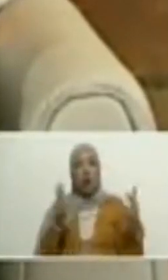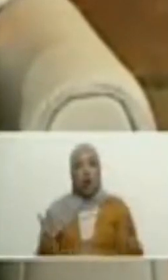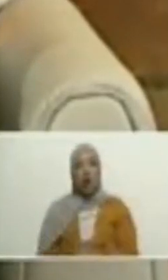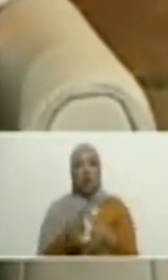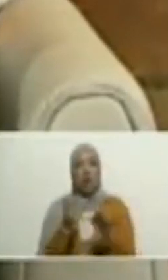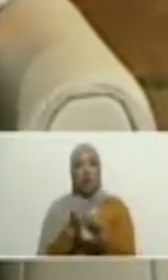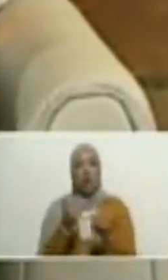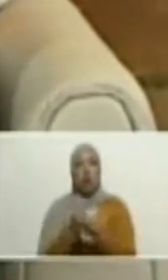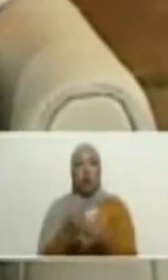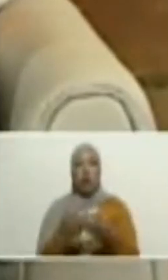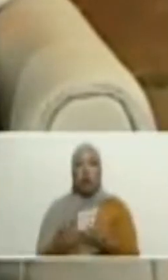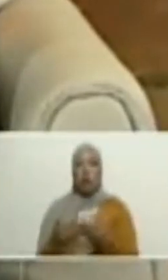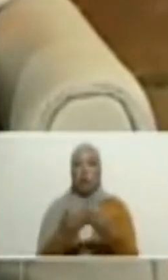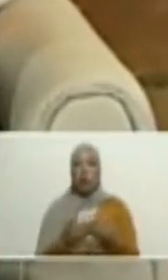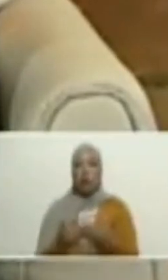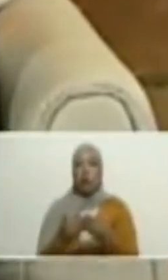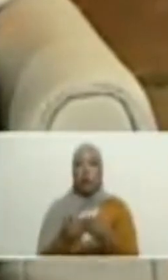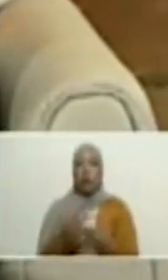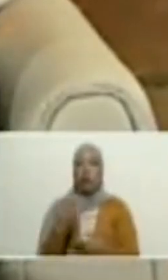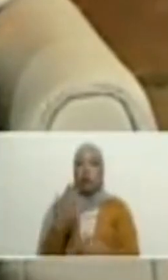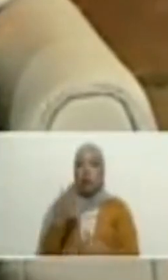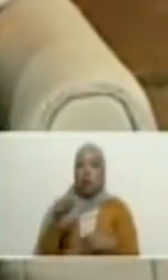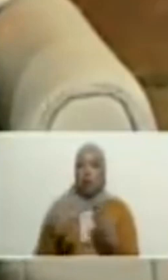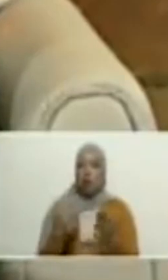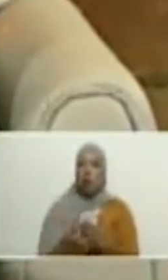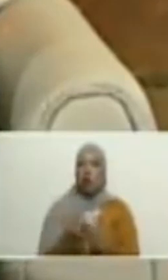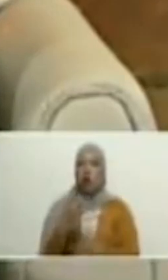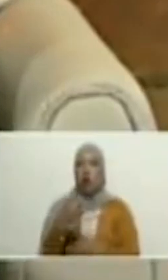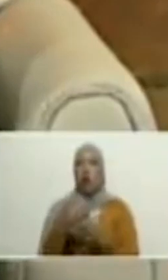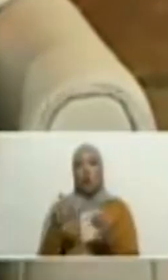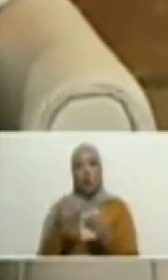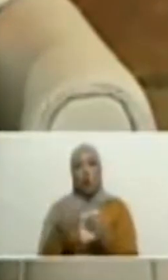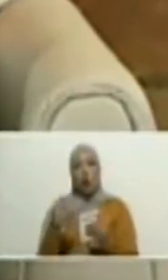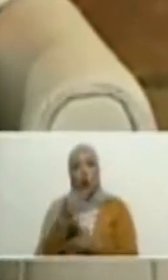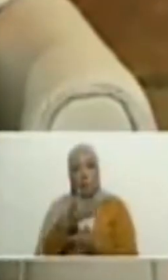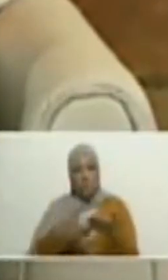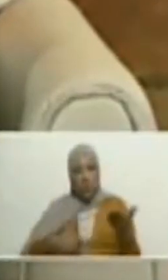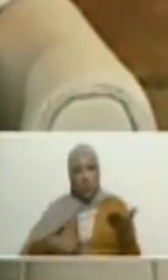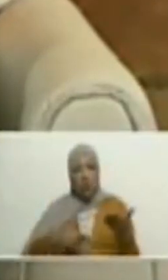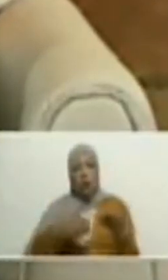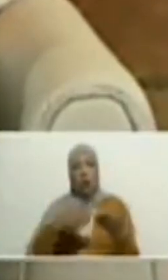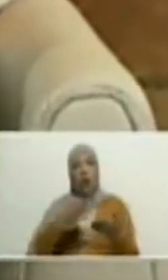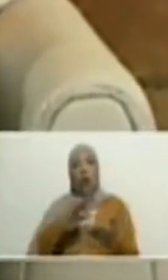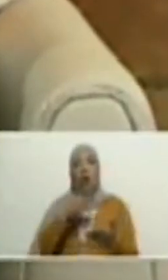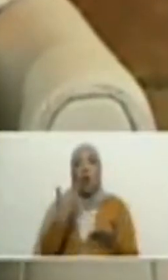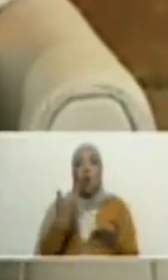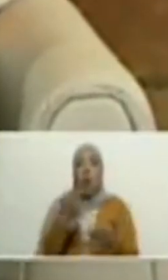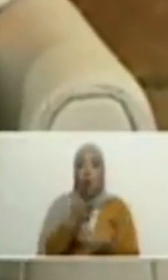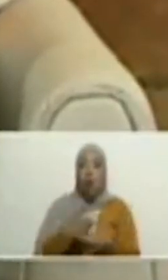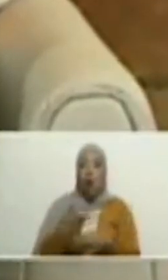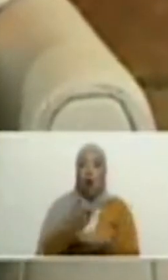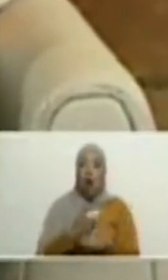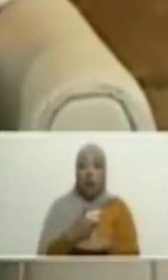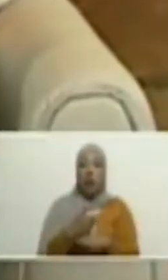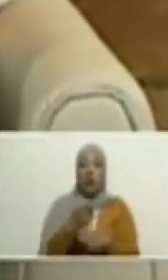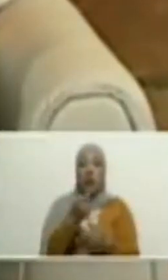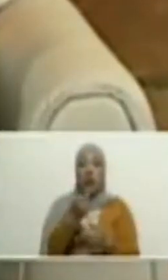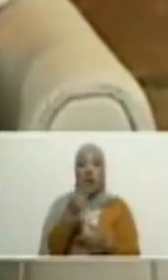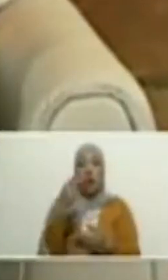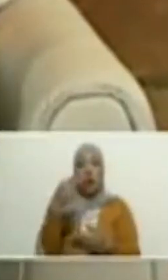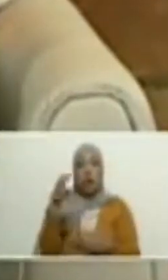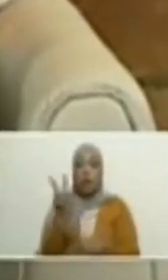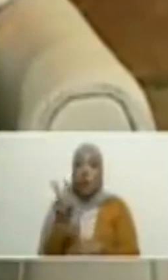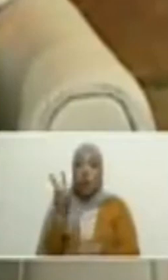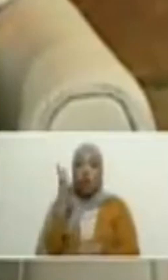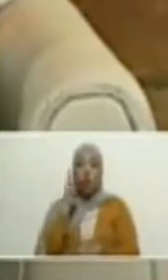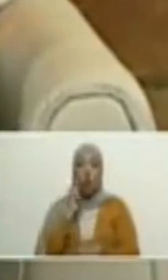encuentran en el exterior. Estos dos documentos fueron firmados por los representantes del gobierno de la República Bolivariana